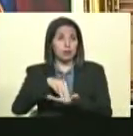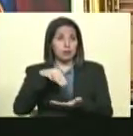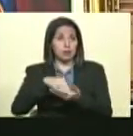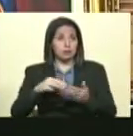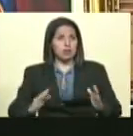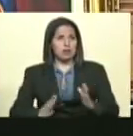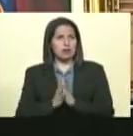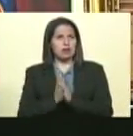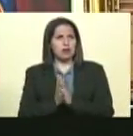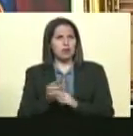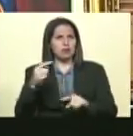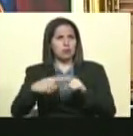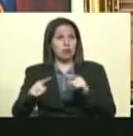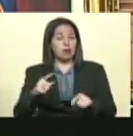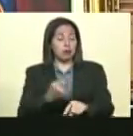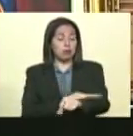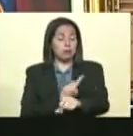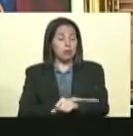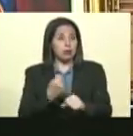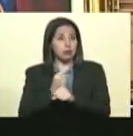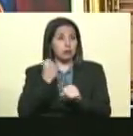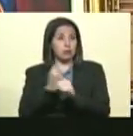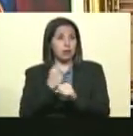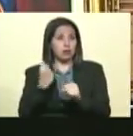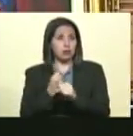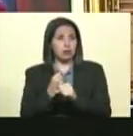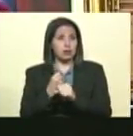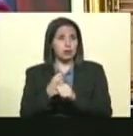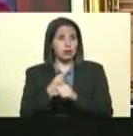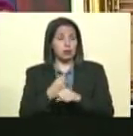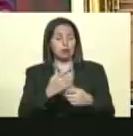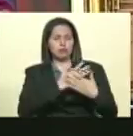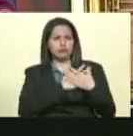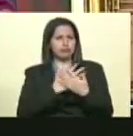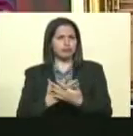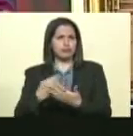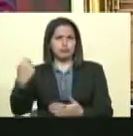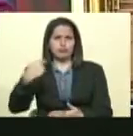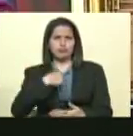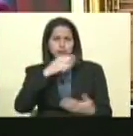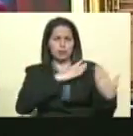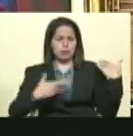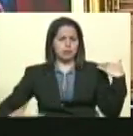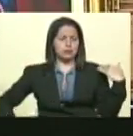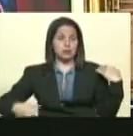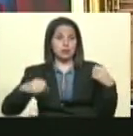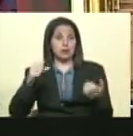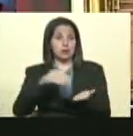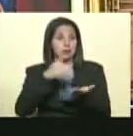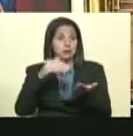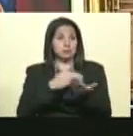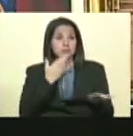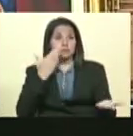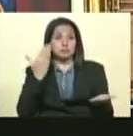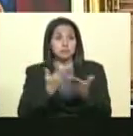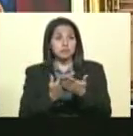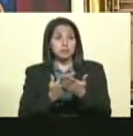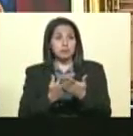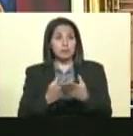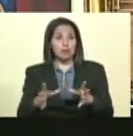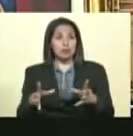Cristóbal, hermanos trabajadores, hermanas trabajadoras, cuentan ustedes con este presidente obrero. Gracias por aceptar nuestro